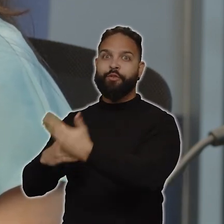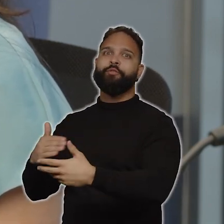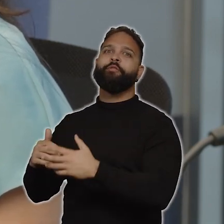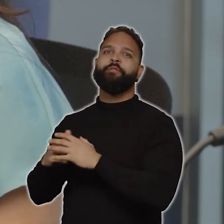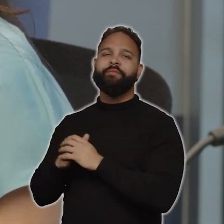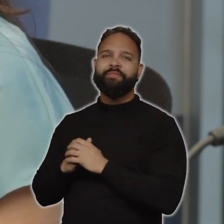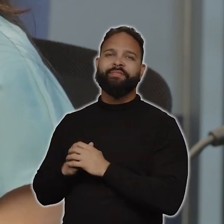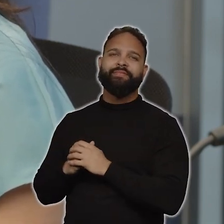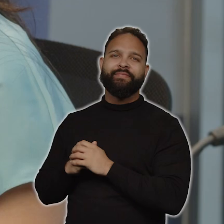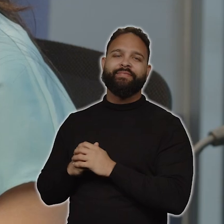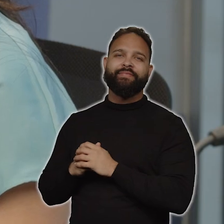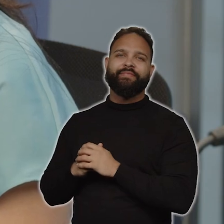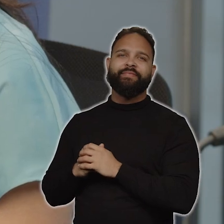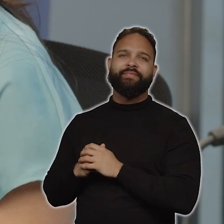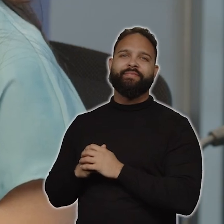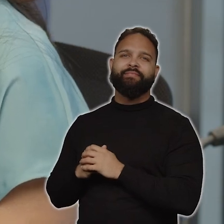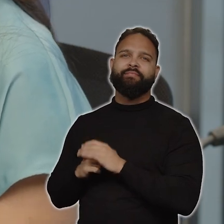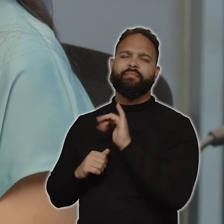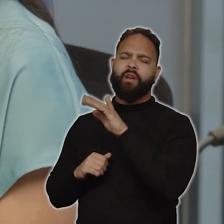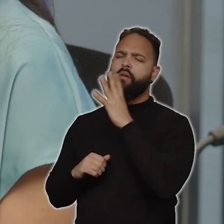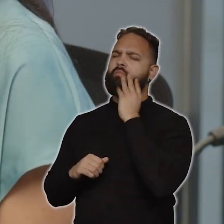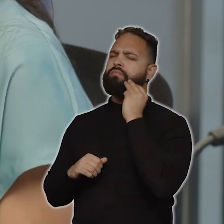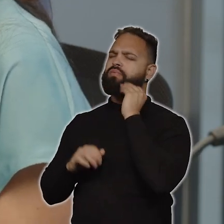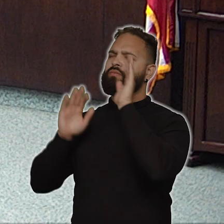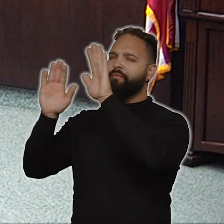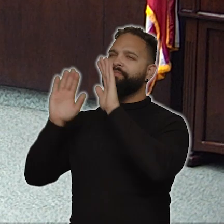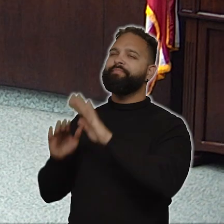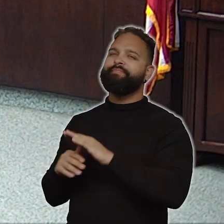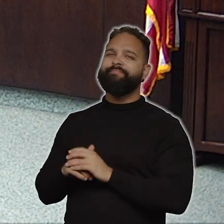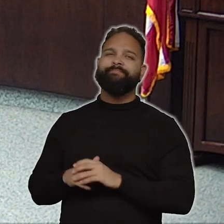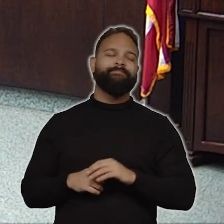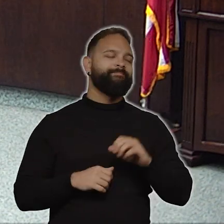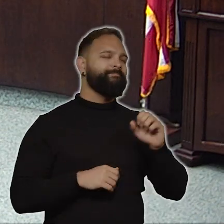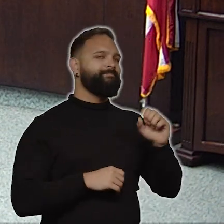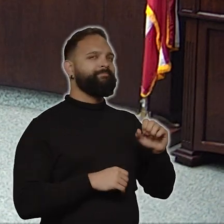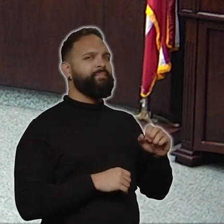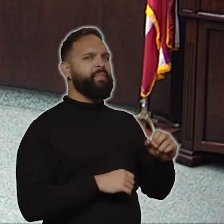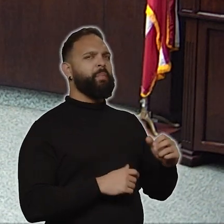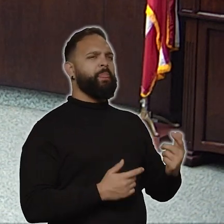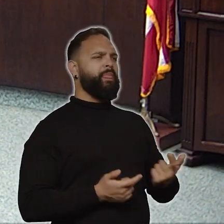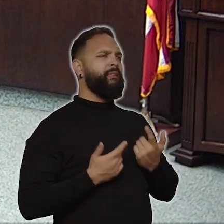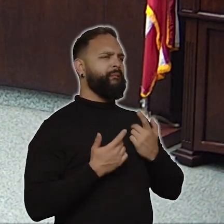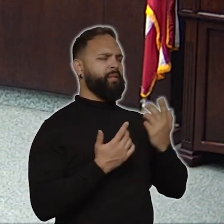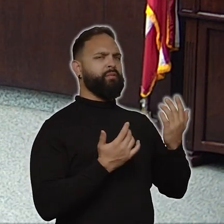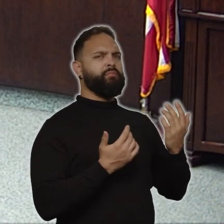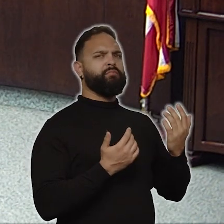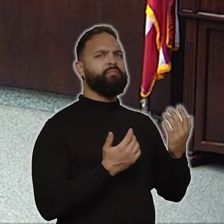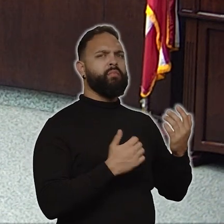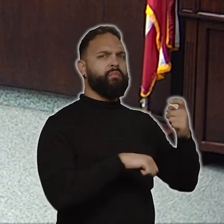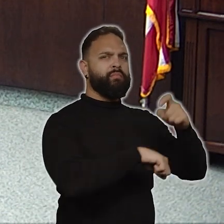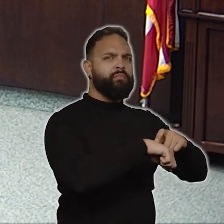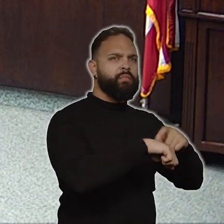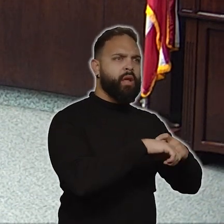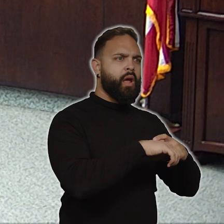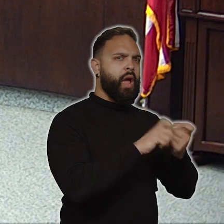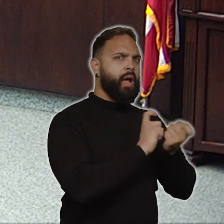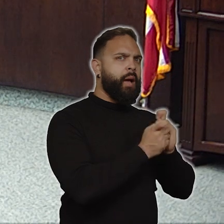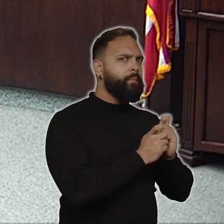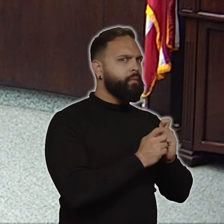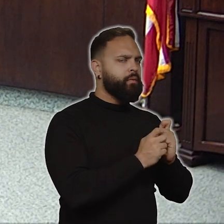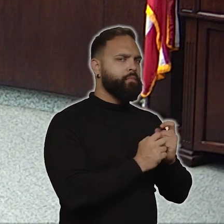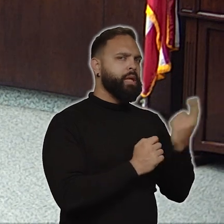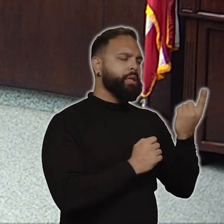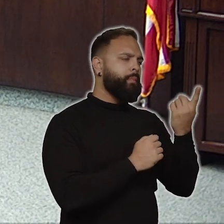este transcurso que sin duda fue una gran experiencia. Vivimos en una era en la que el cambio es la única